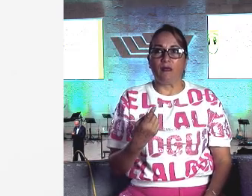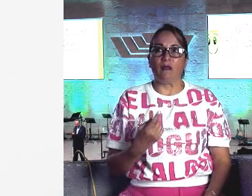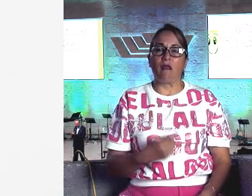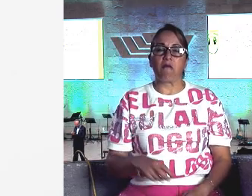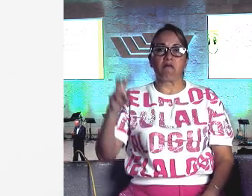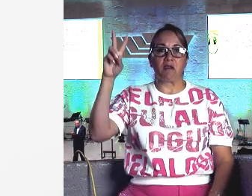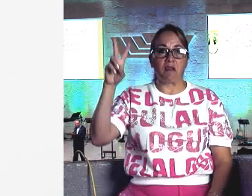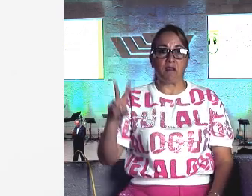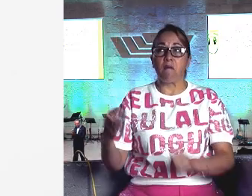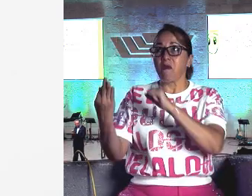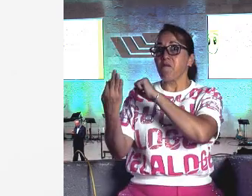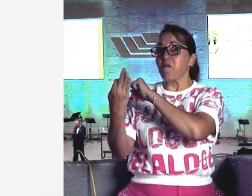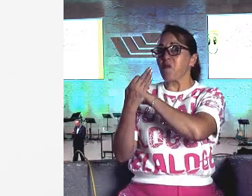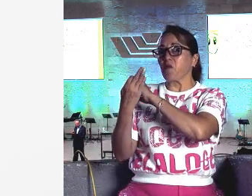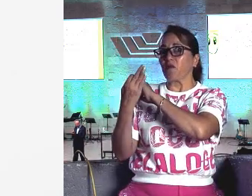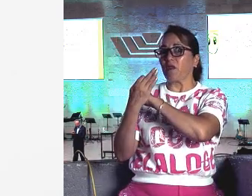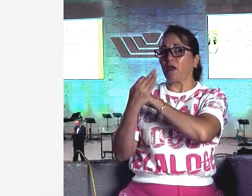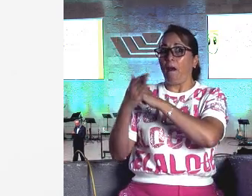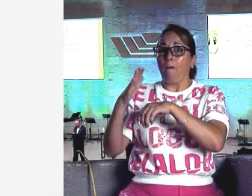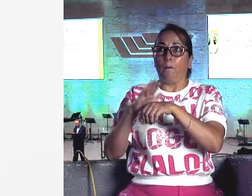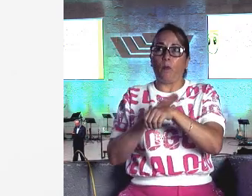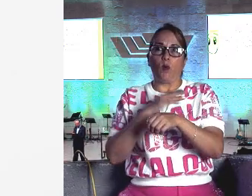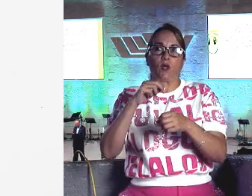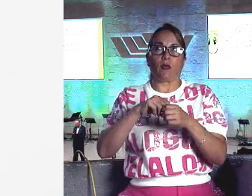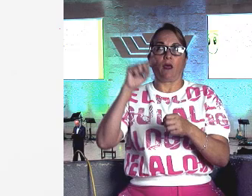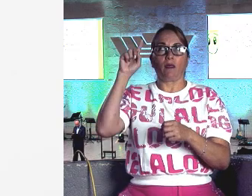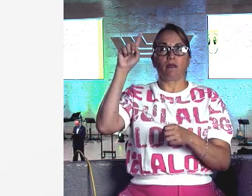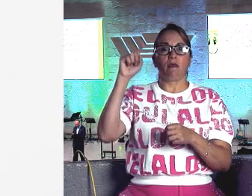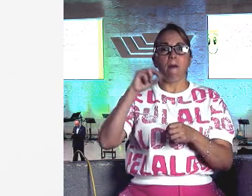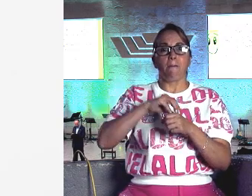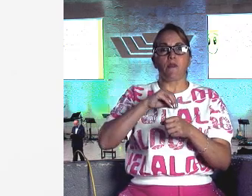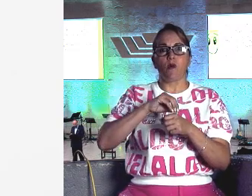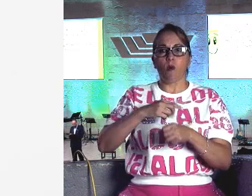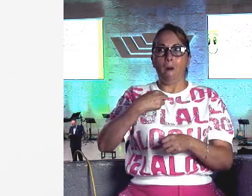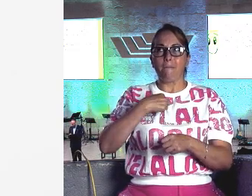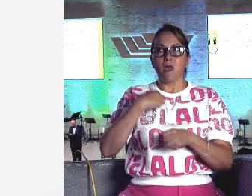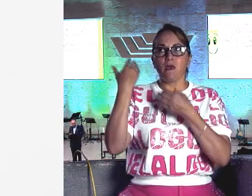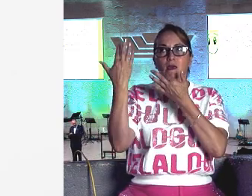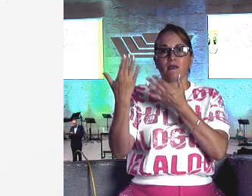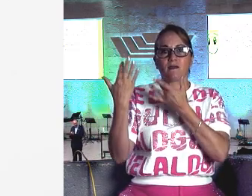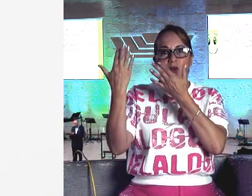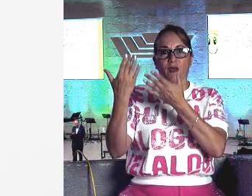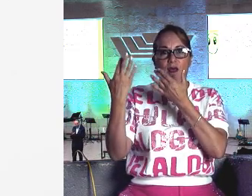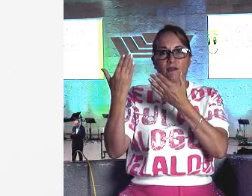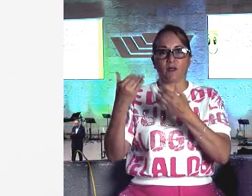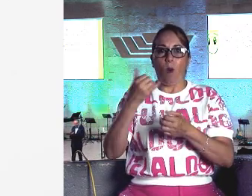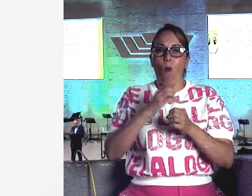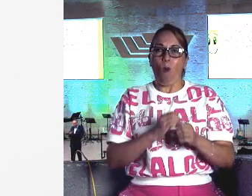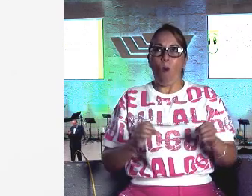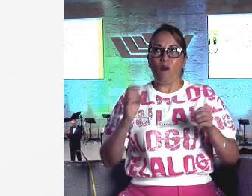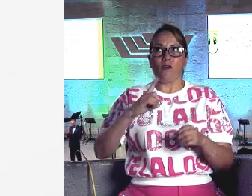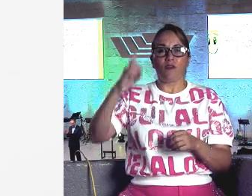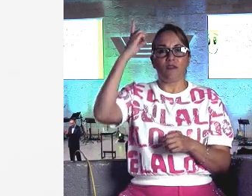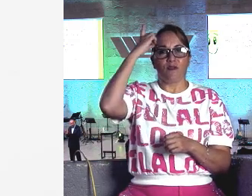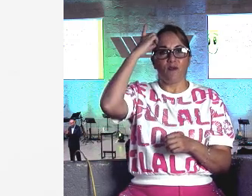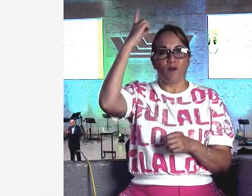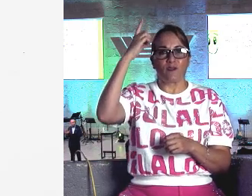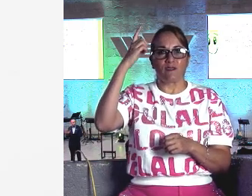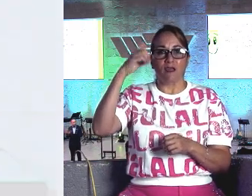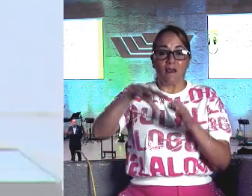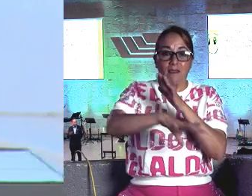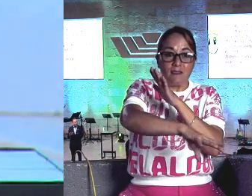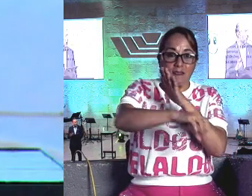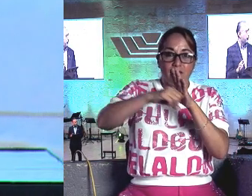me protejan, porque en ti pongo mi esperanza. Oh Dios, rescata a Israel de todos